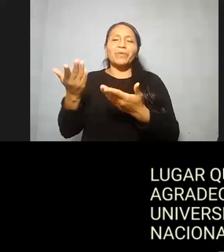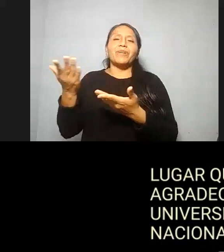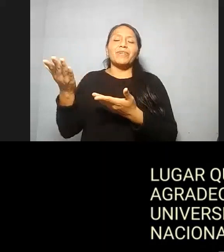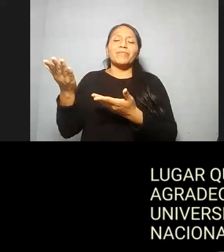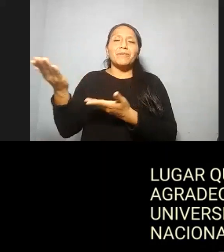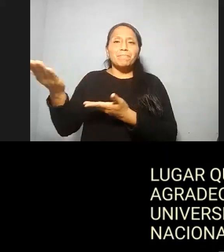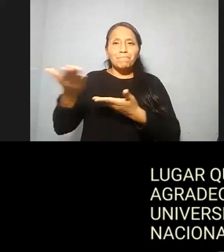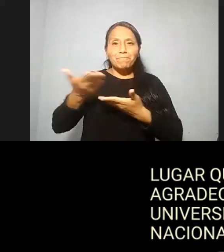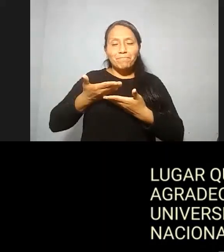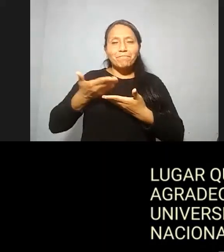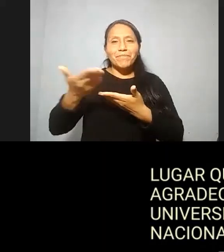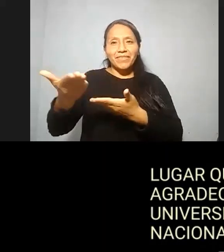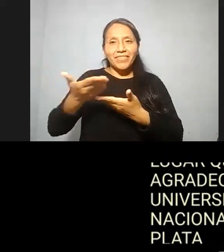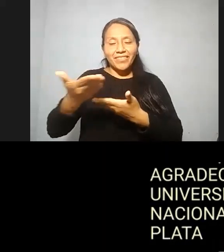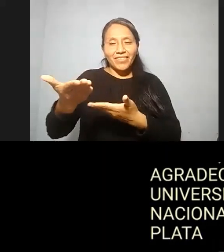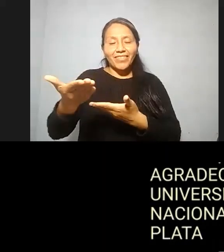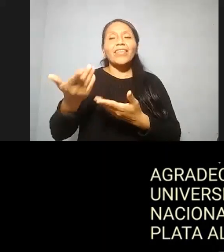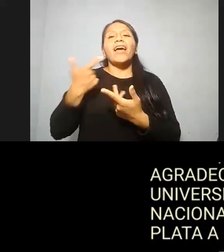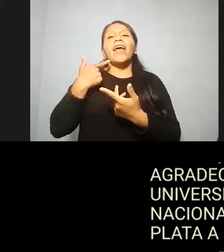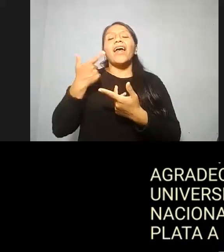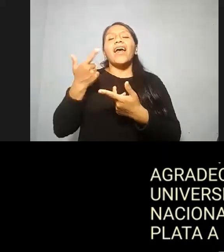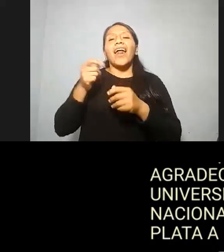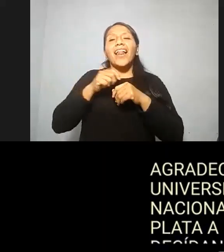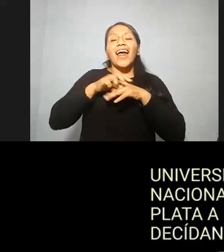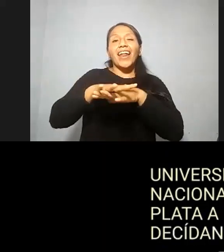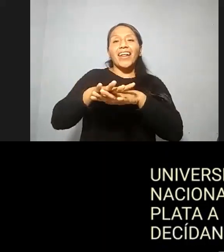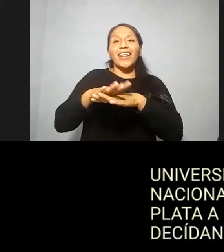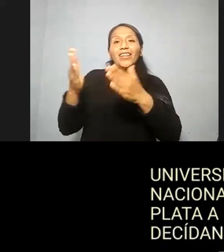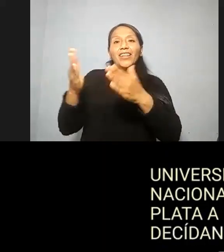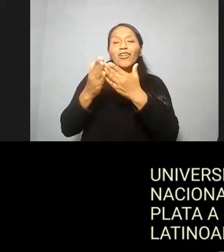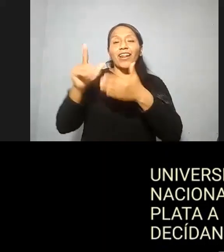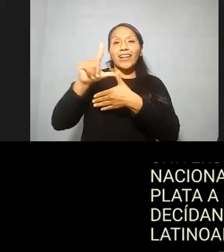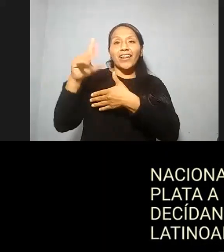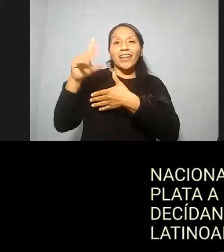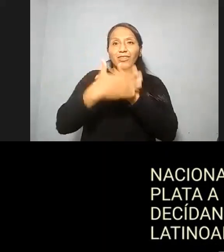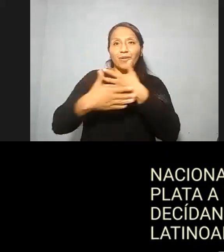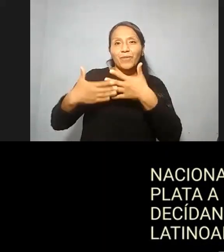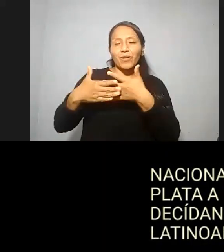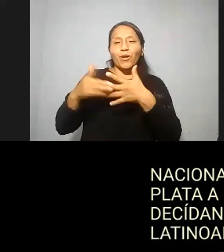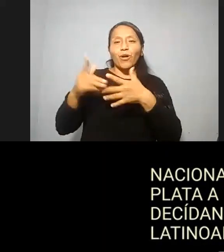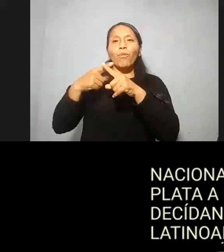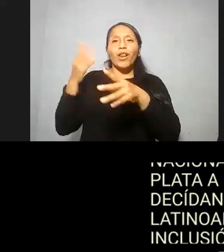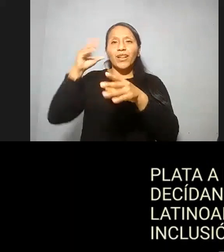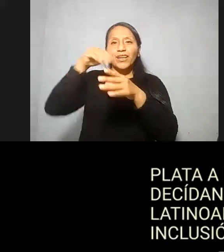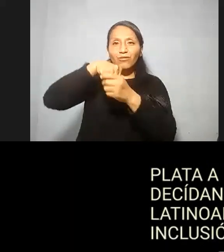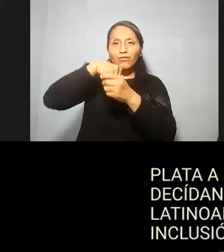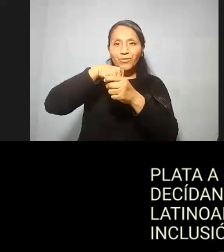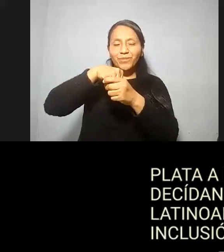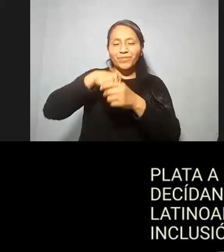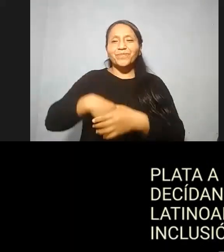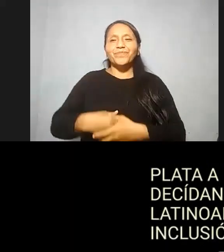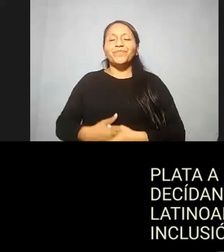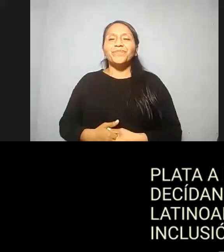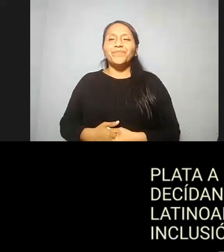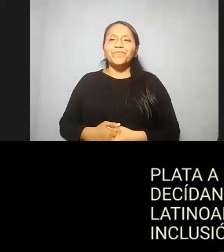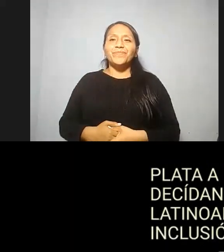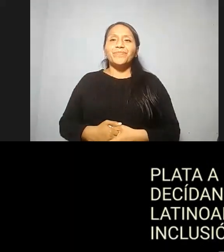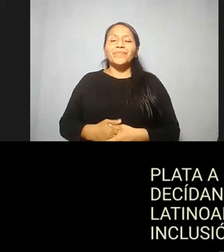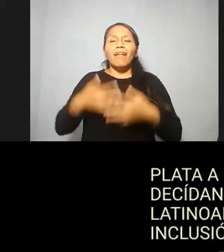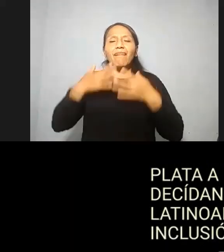nos hizo a la Red Estudiante Latinoamericana por la Inclusión. Es un